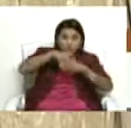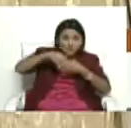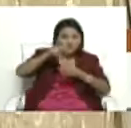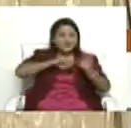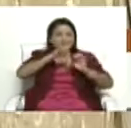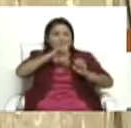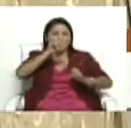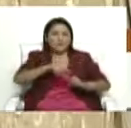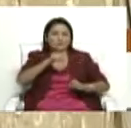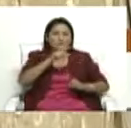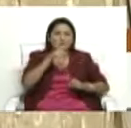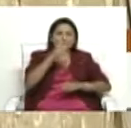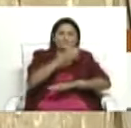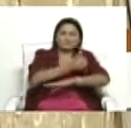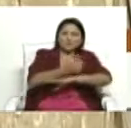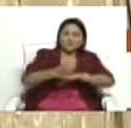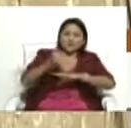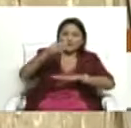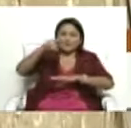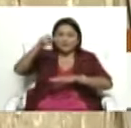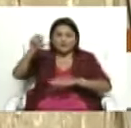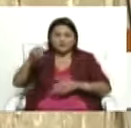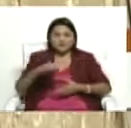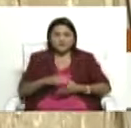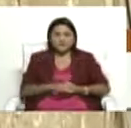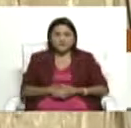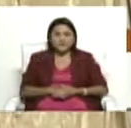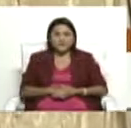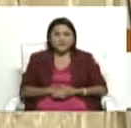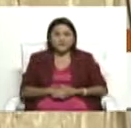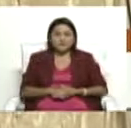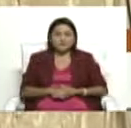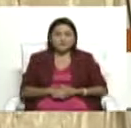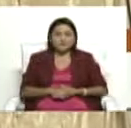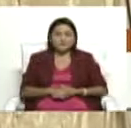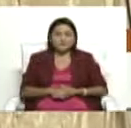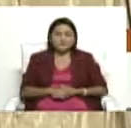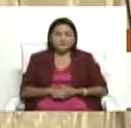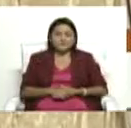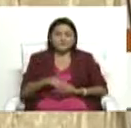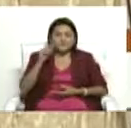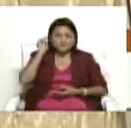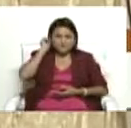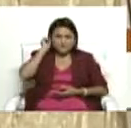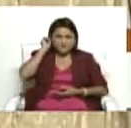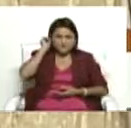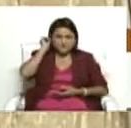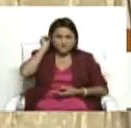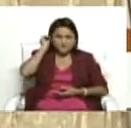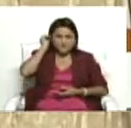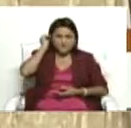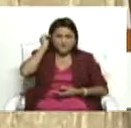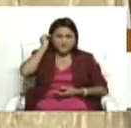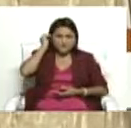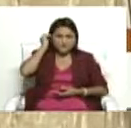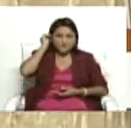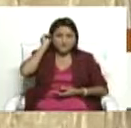y las auditorías comprendidas con la verificación manual